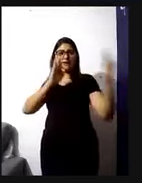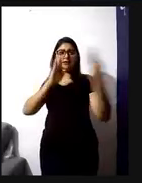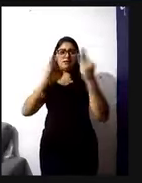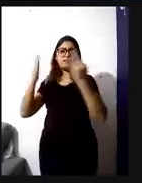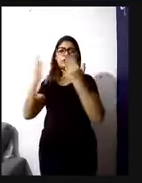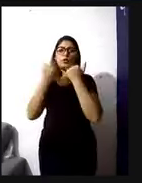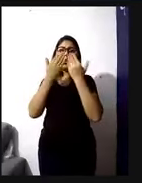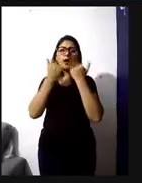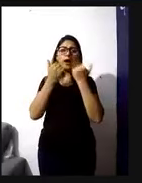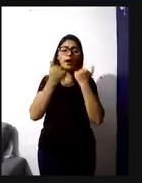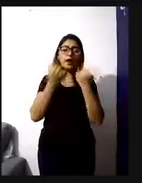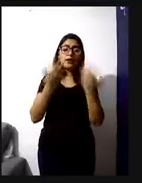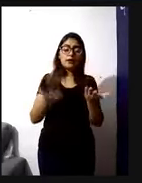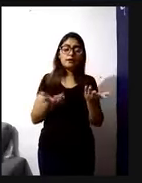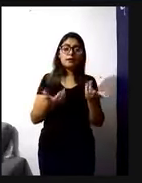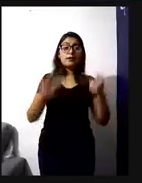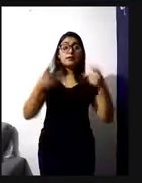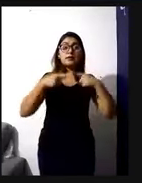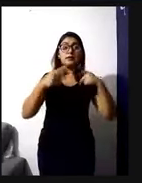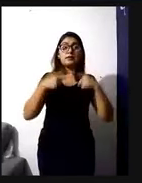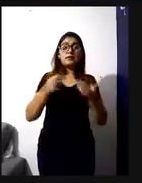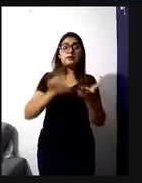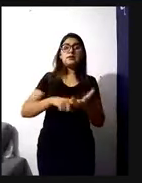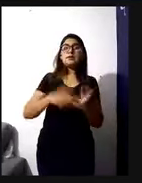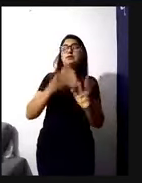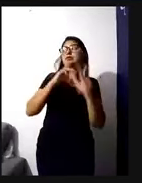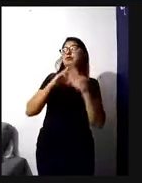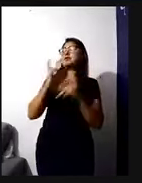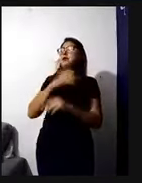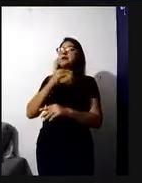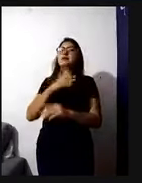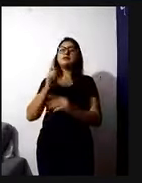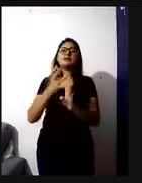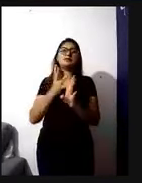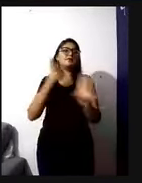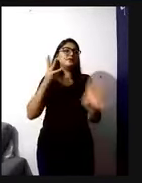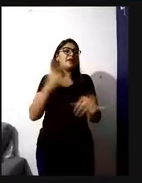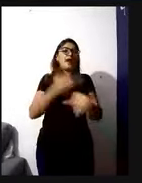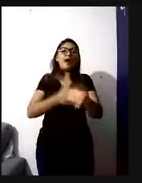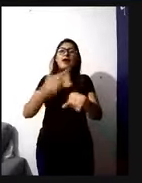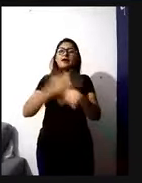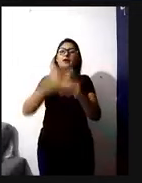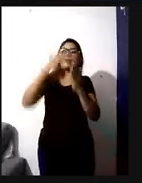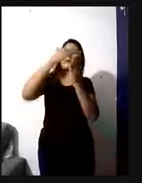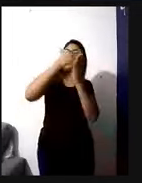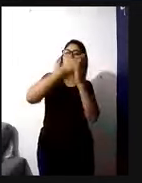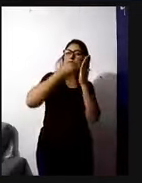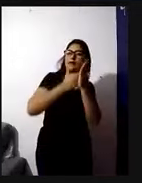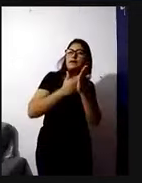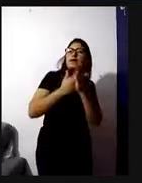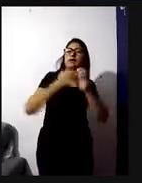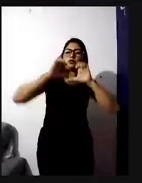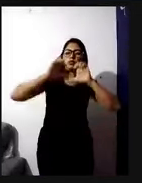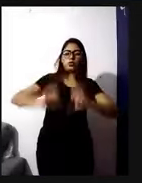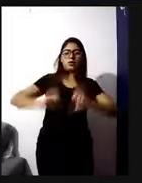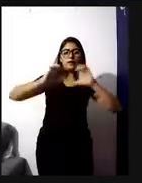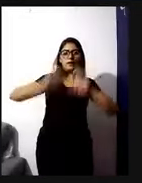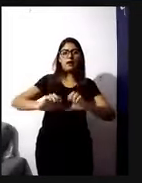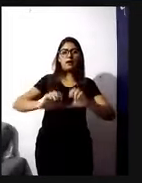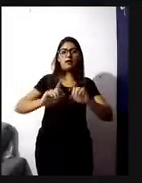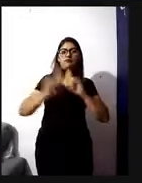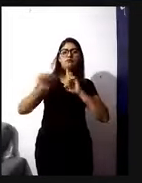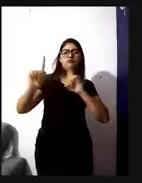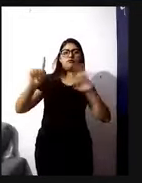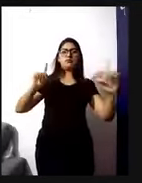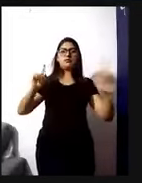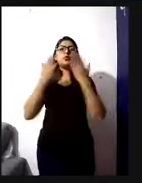miedo, mucha incertidumbre porque no se estaban siguiendo los protocolos. Entonces, la gente se tuvo que arriesgar